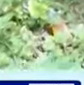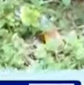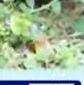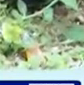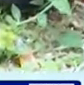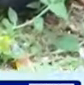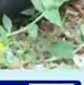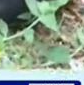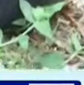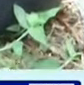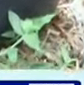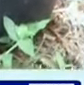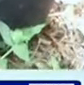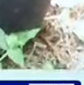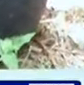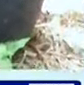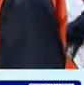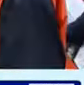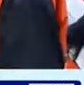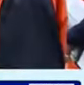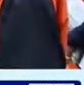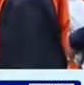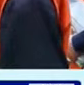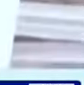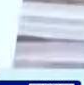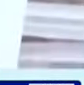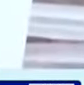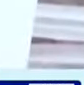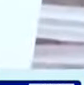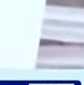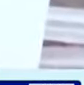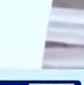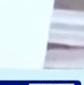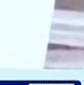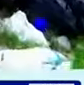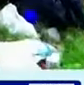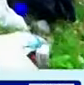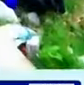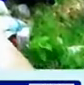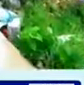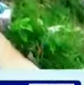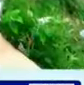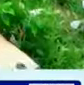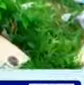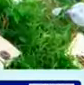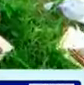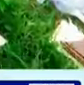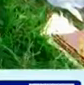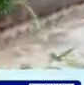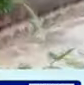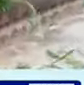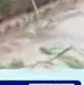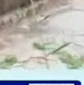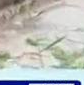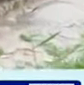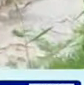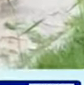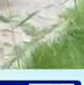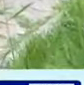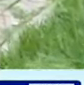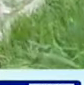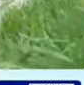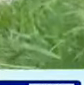en el pasto y también en los canales de drenaje. Entonces hemos ya tenido un contacto